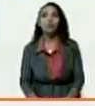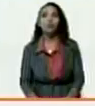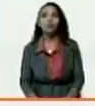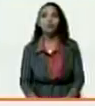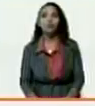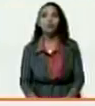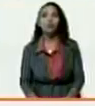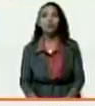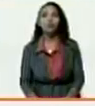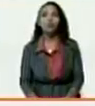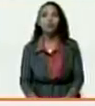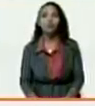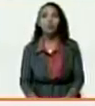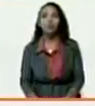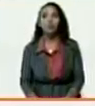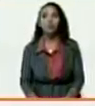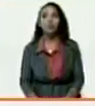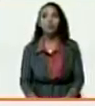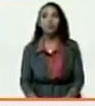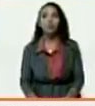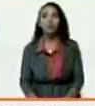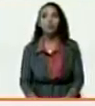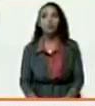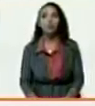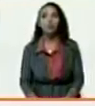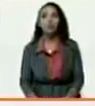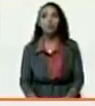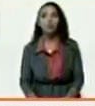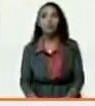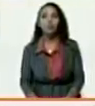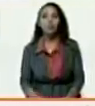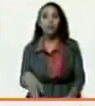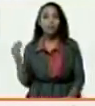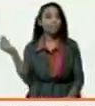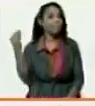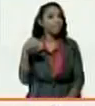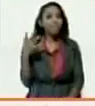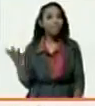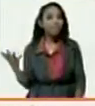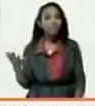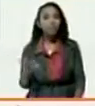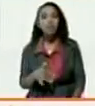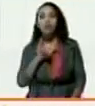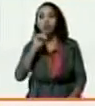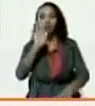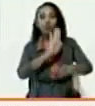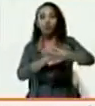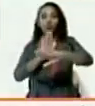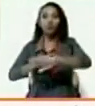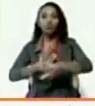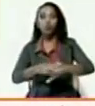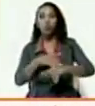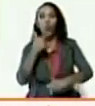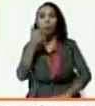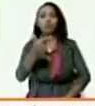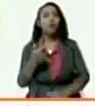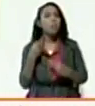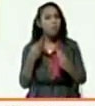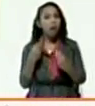Además, informamos, y esto lo decimos para